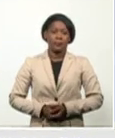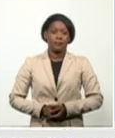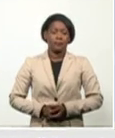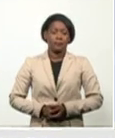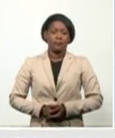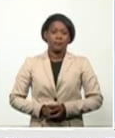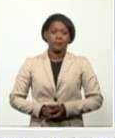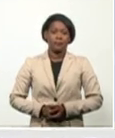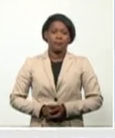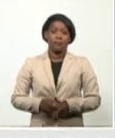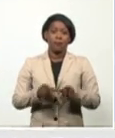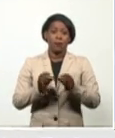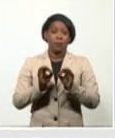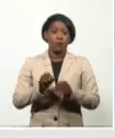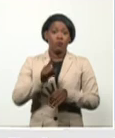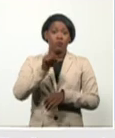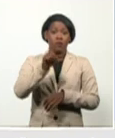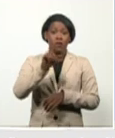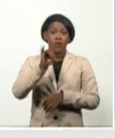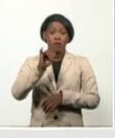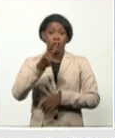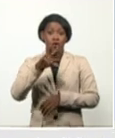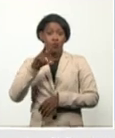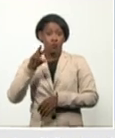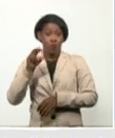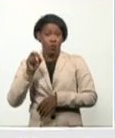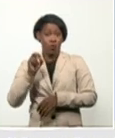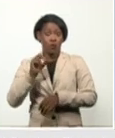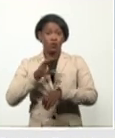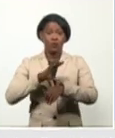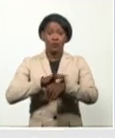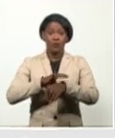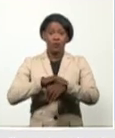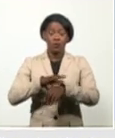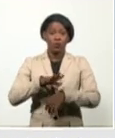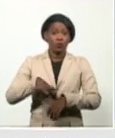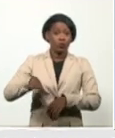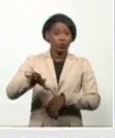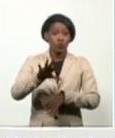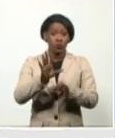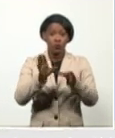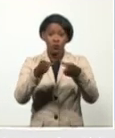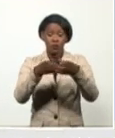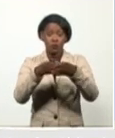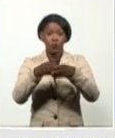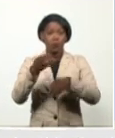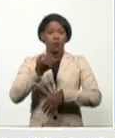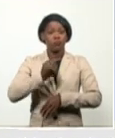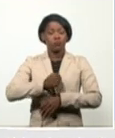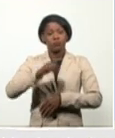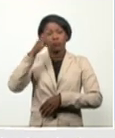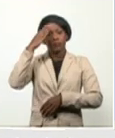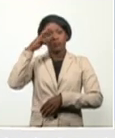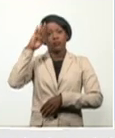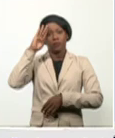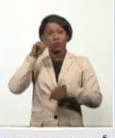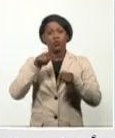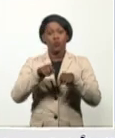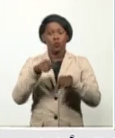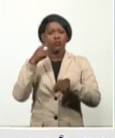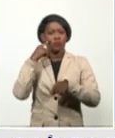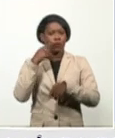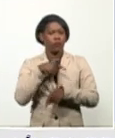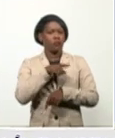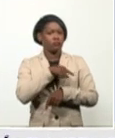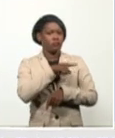Los 16 nuevos casos, todos son cubanos, es lo que ha estado pasando desde hace más de